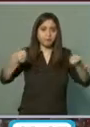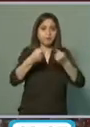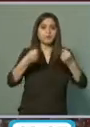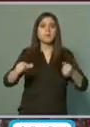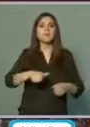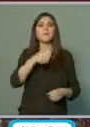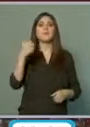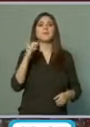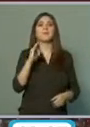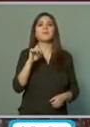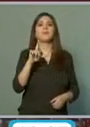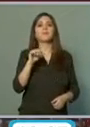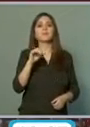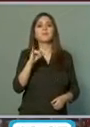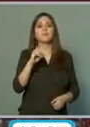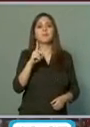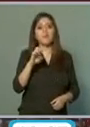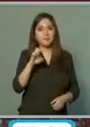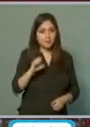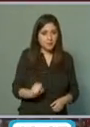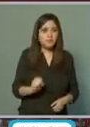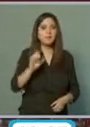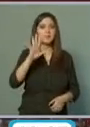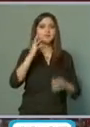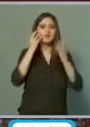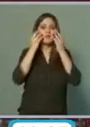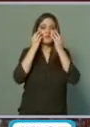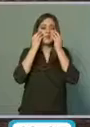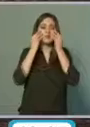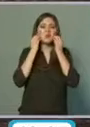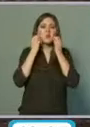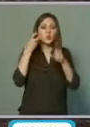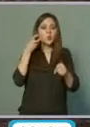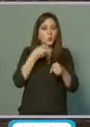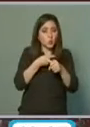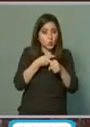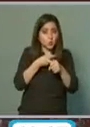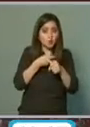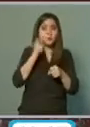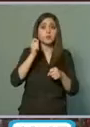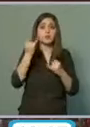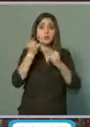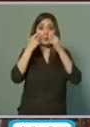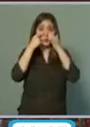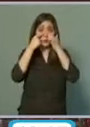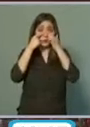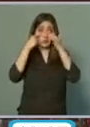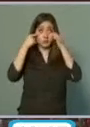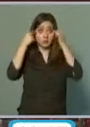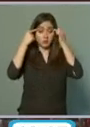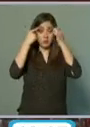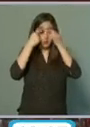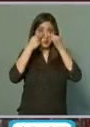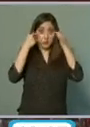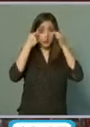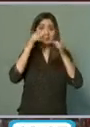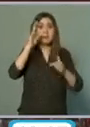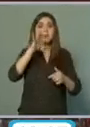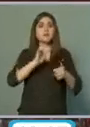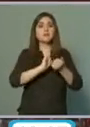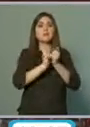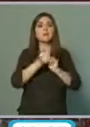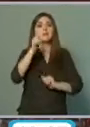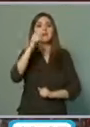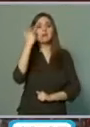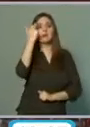flacidez, te la sientes reseca y esta área de contorno de ojos que te ves terriblemente como